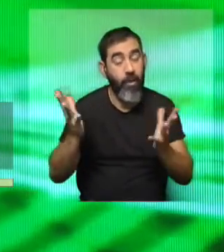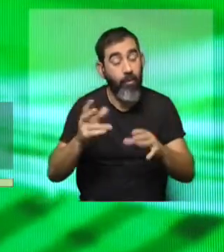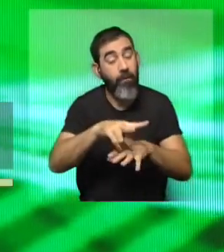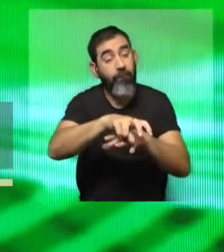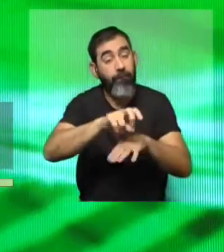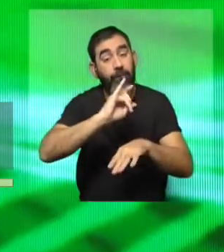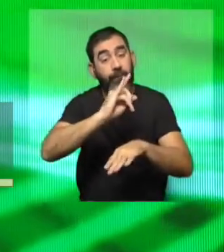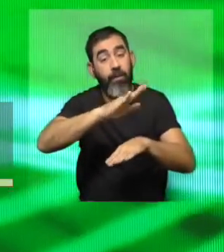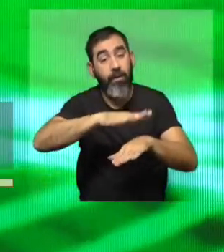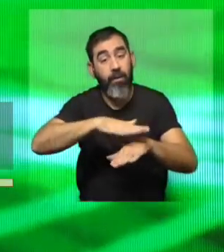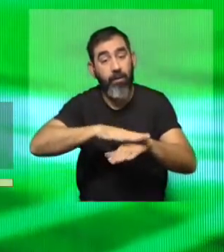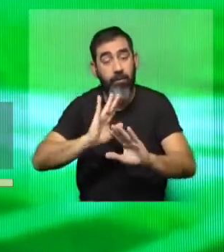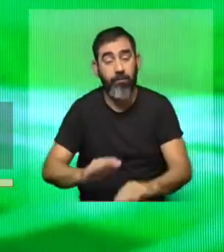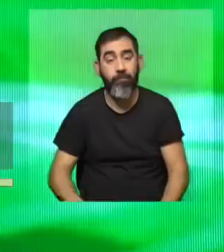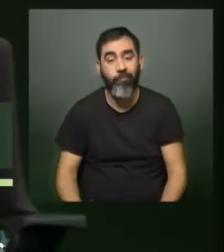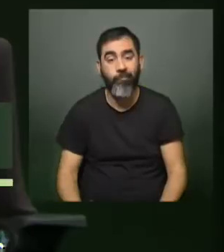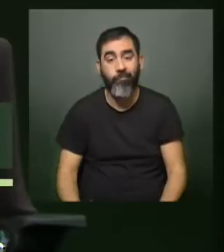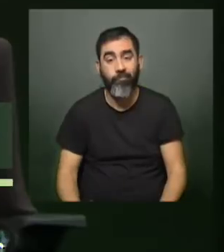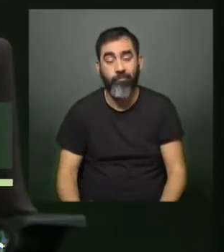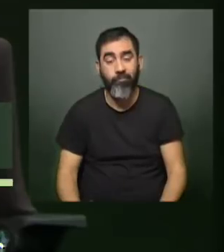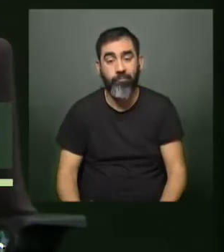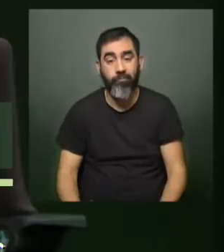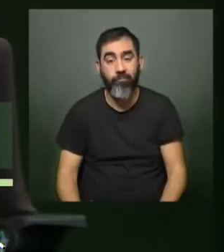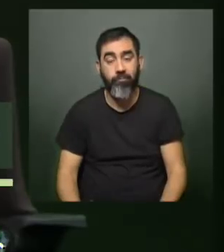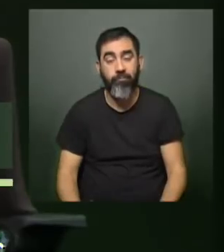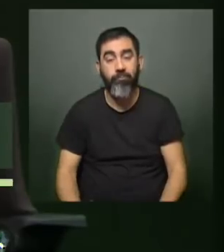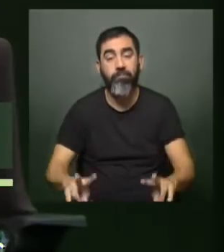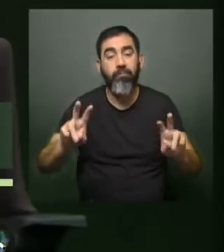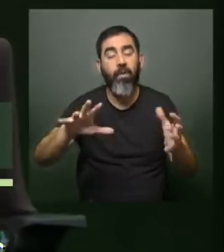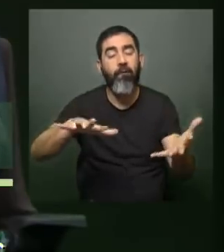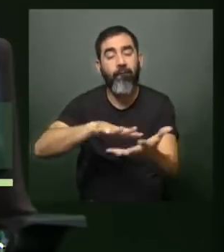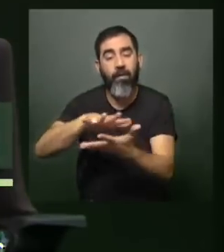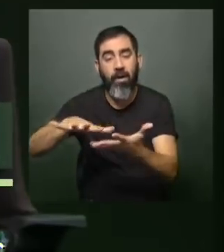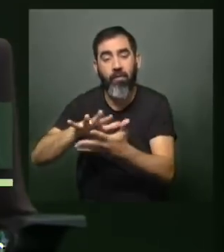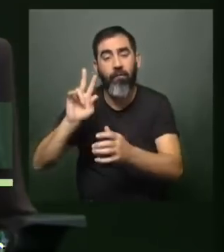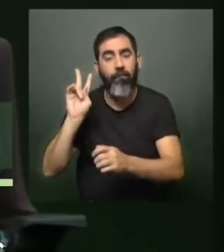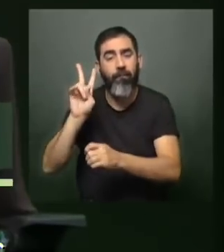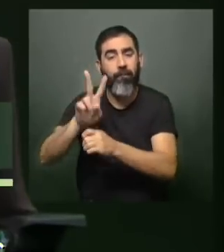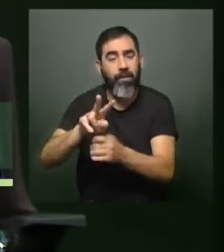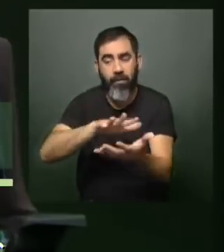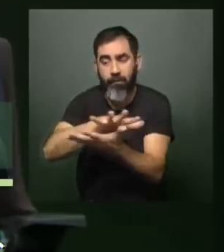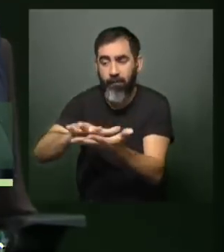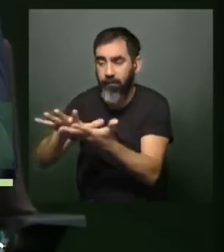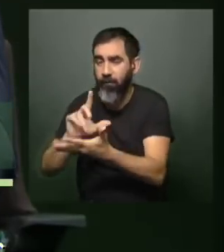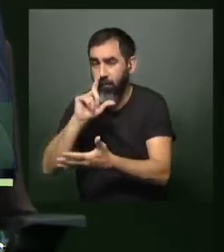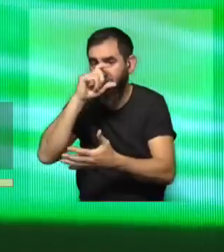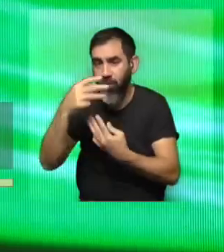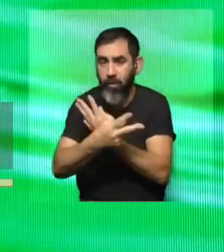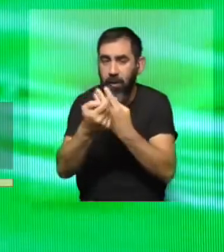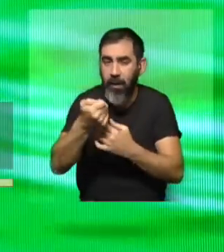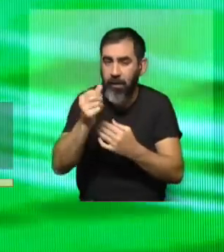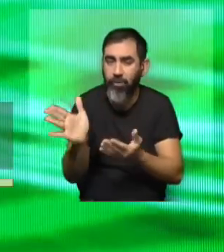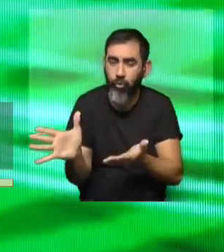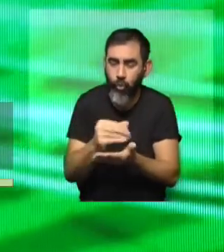qué es lo que decide la fiscal está muy bien Bueno volviendo a los barrios ha visitado todos los barrios de la capital sí casi